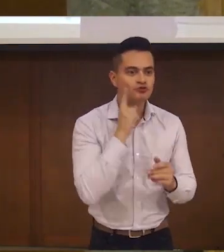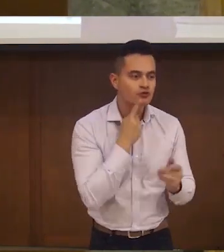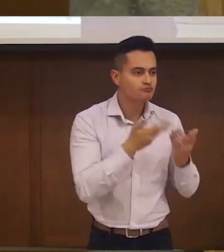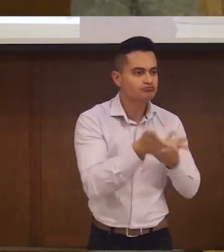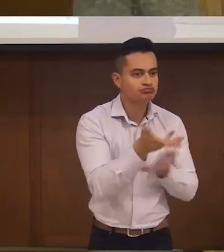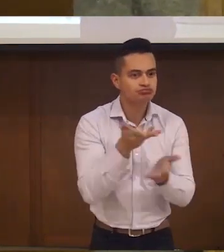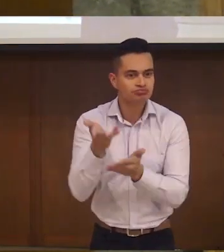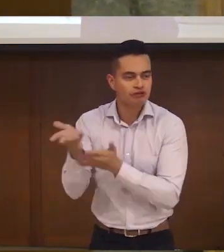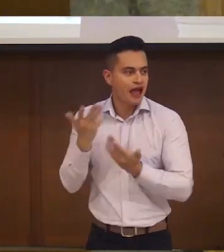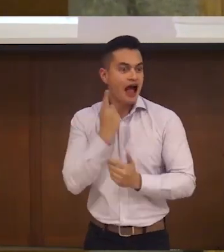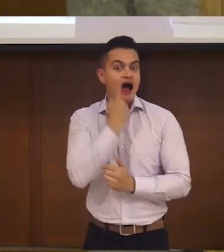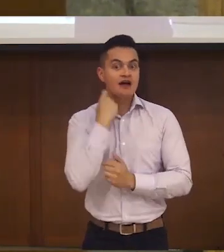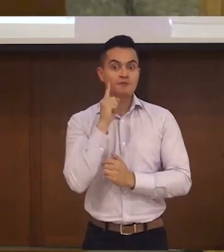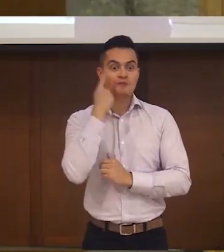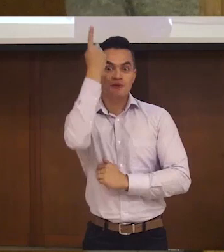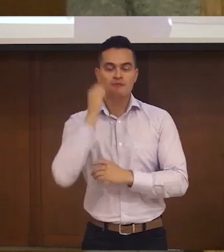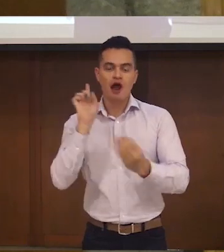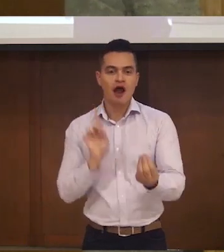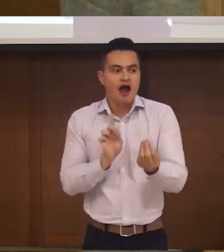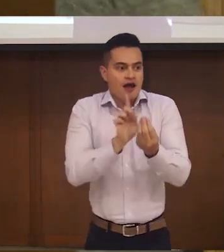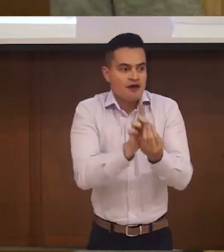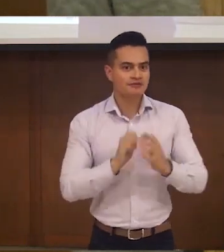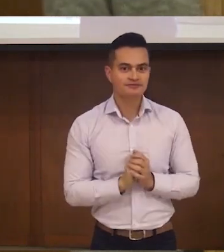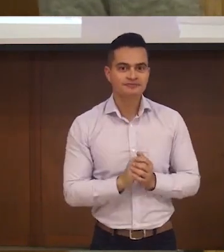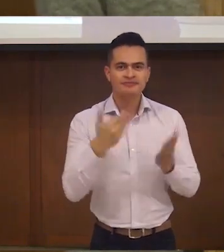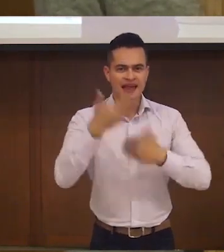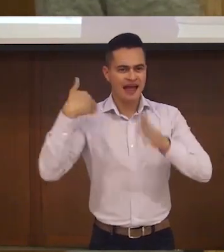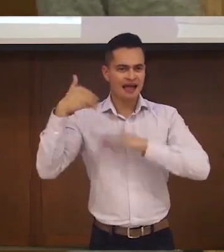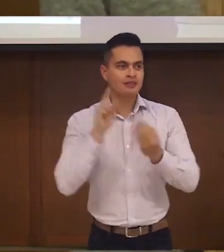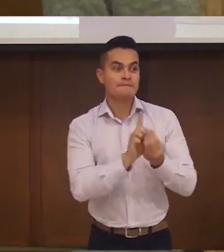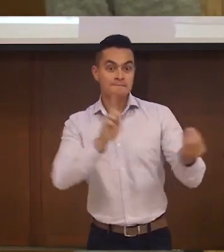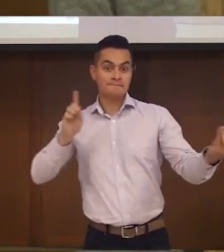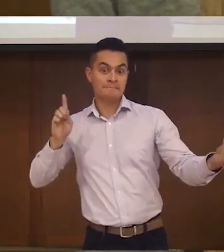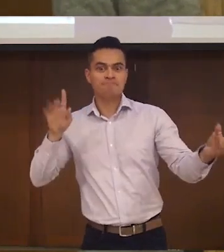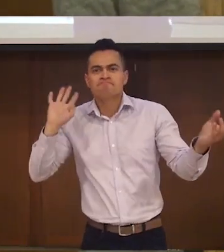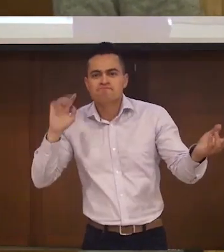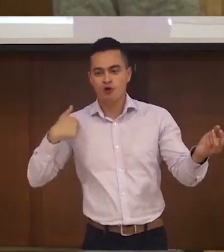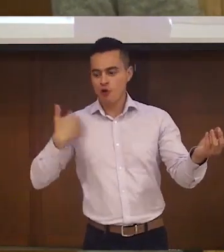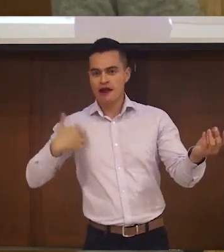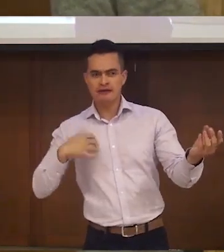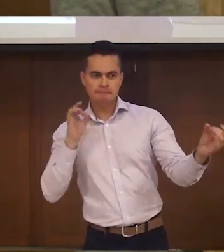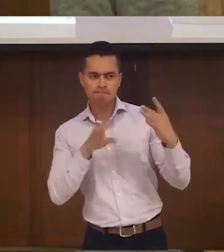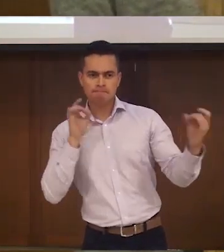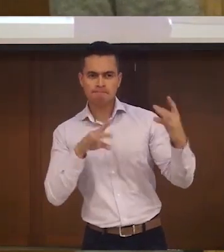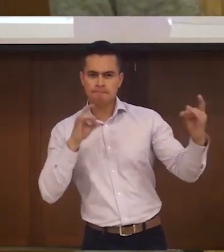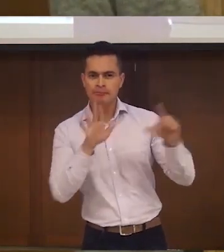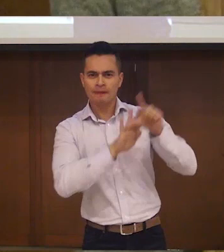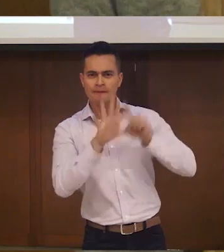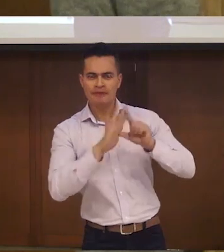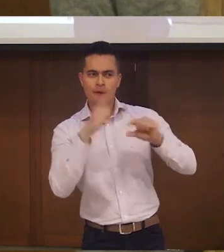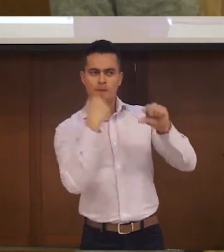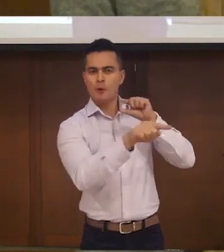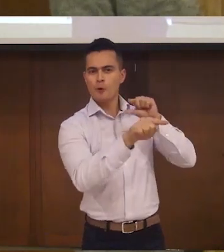después de haber intercambiado, no sé, centenares de WhatsApp, charlas,